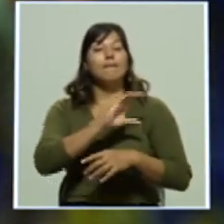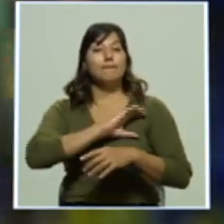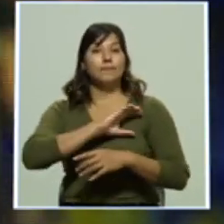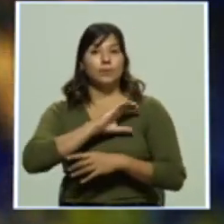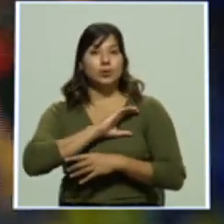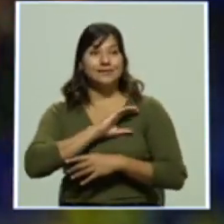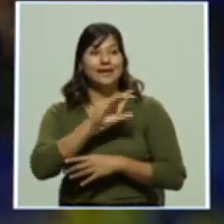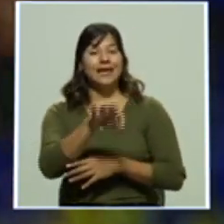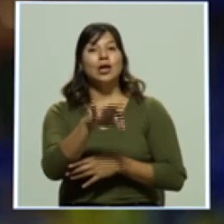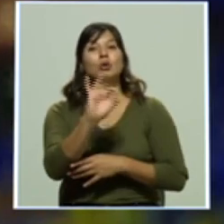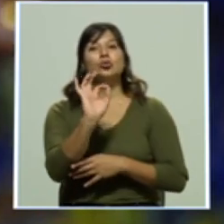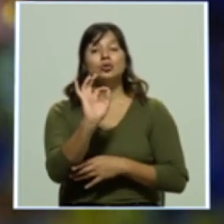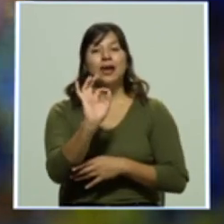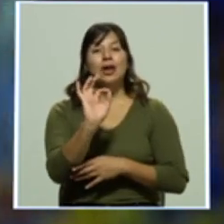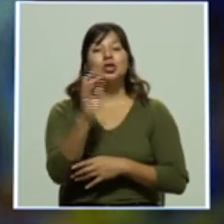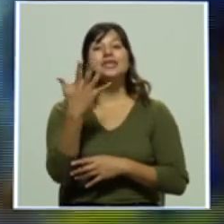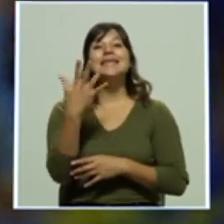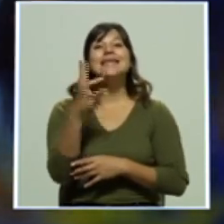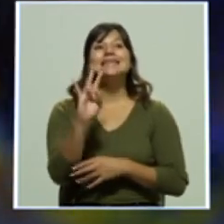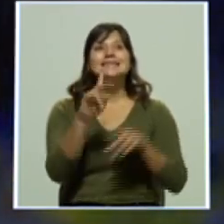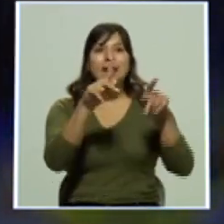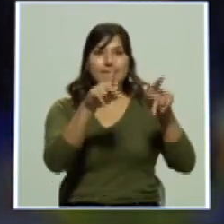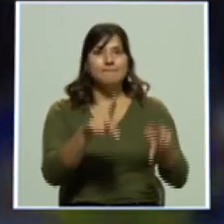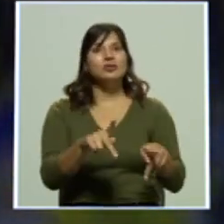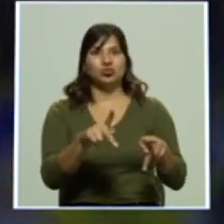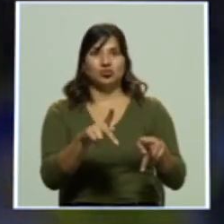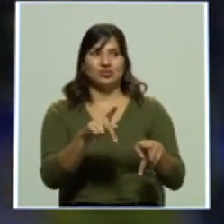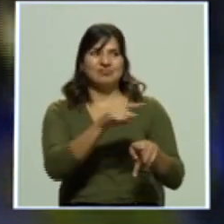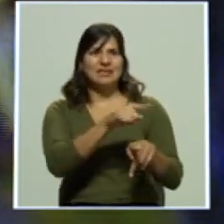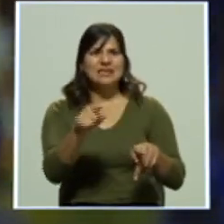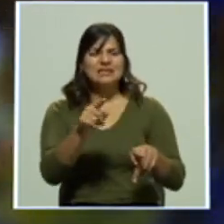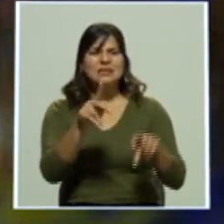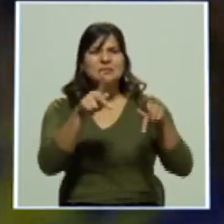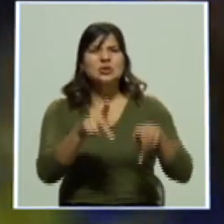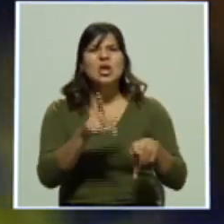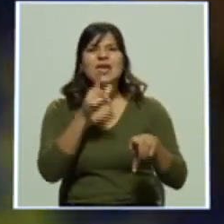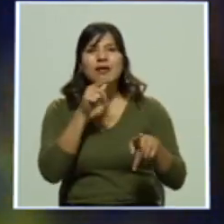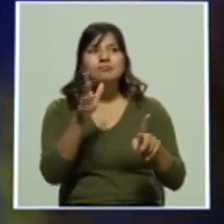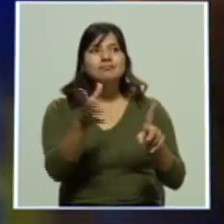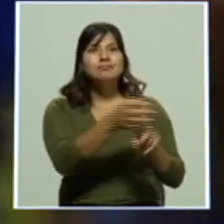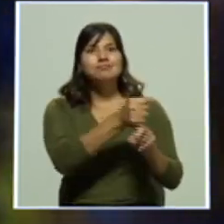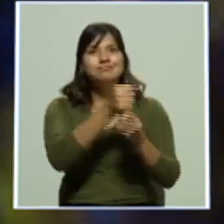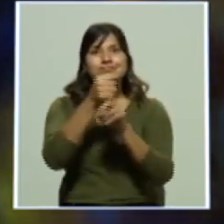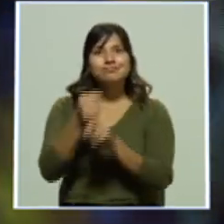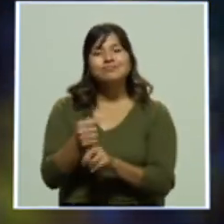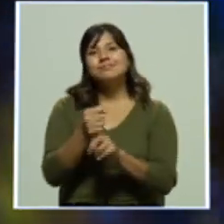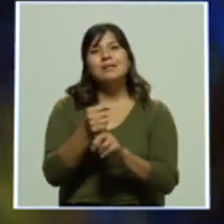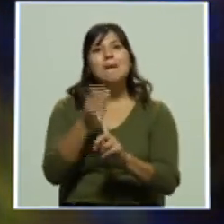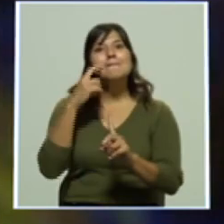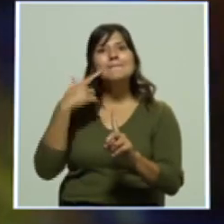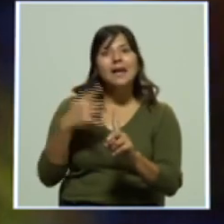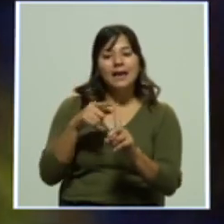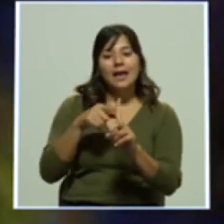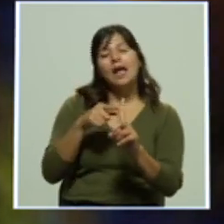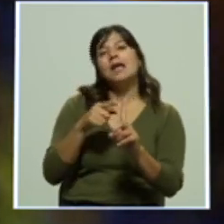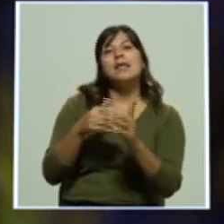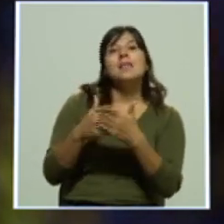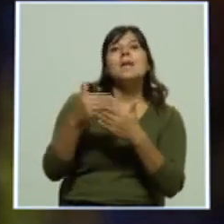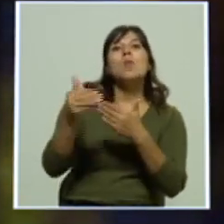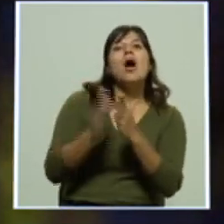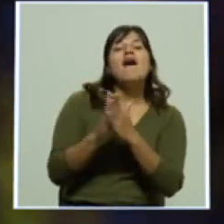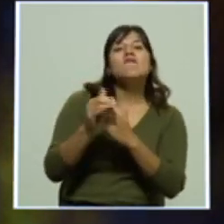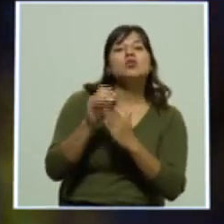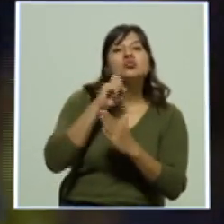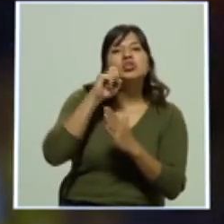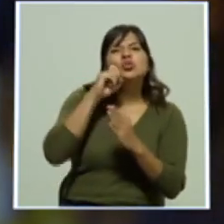autoridades encontraron a 17 personas víctimas de este delito de trata de personas con fines de explotación sexual.